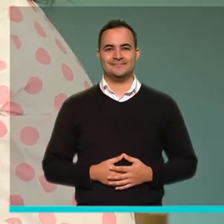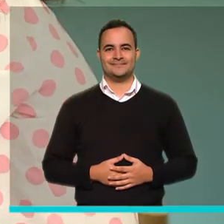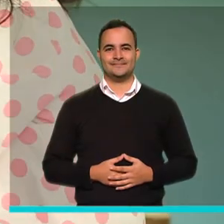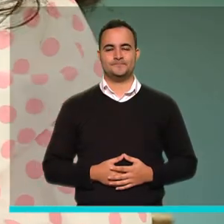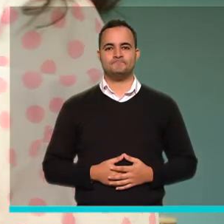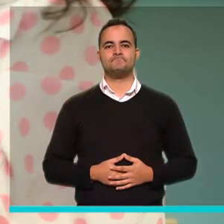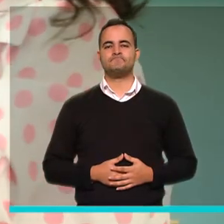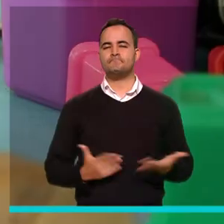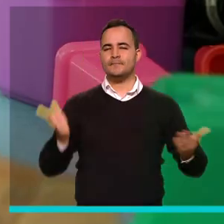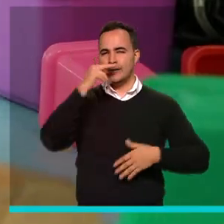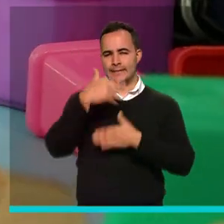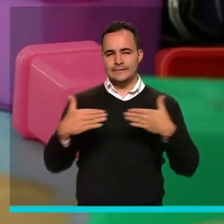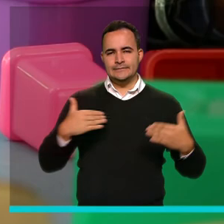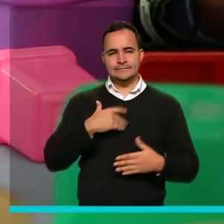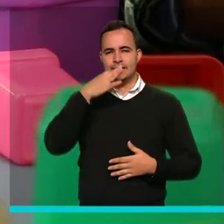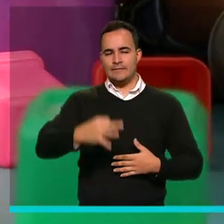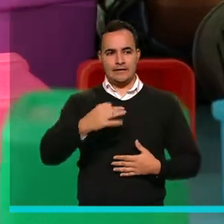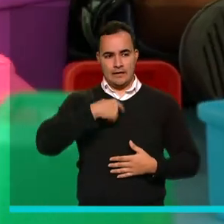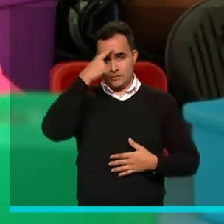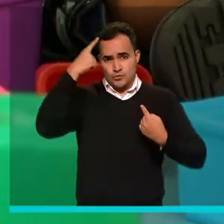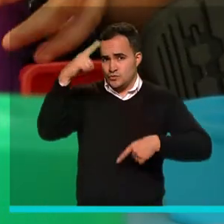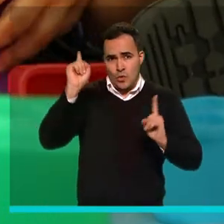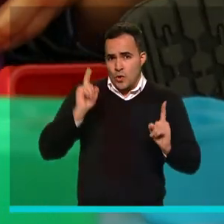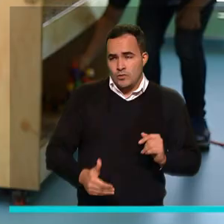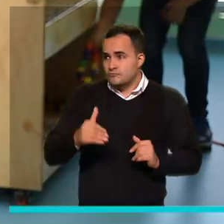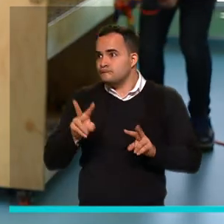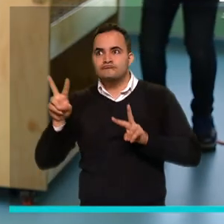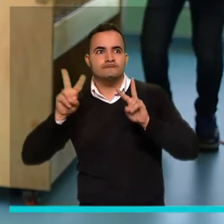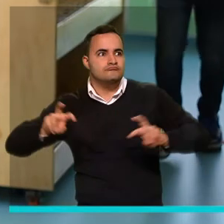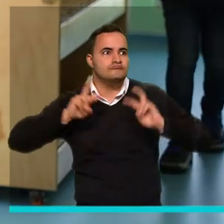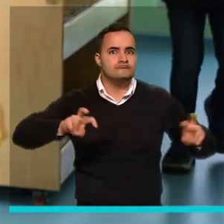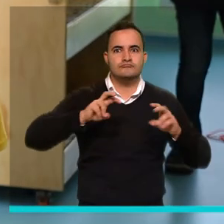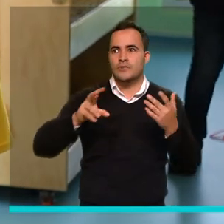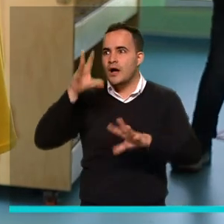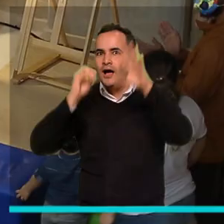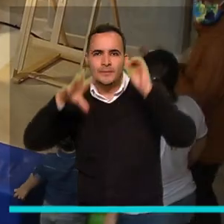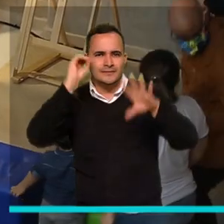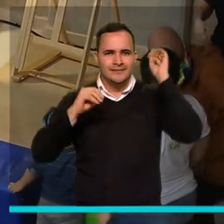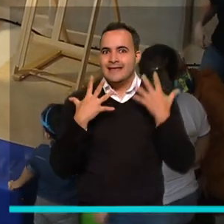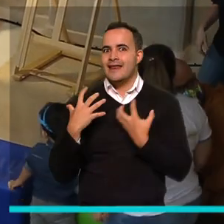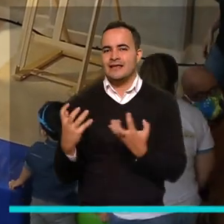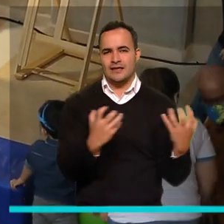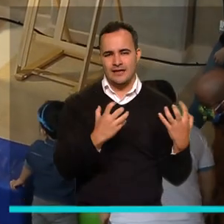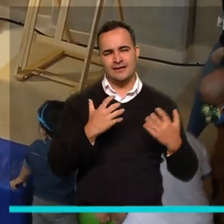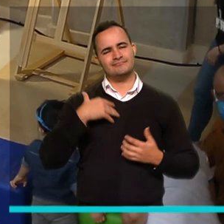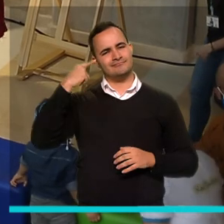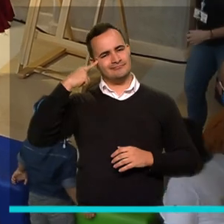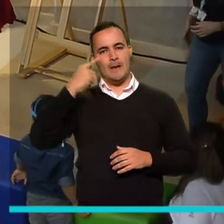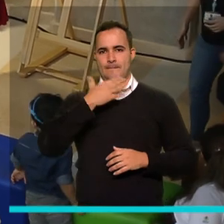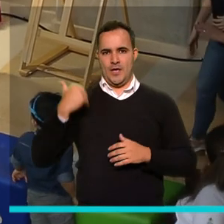Los niños son exploradores por naturaleza y por eso la importancia de darles espacios y de